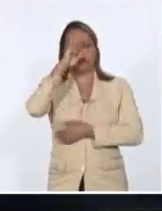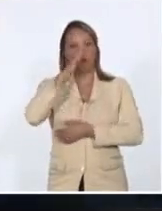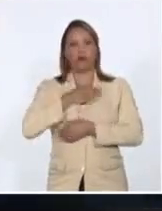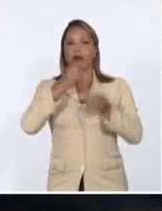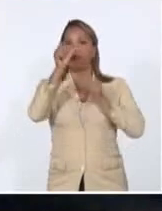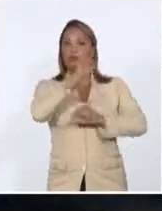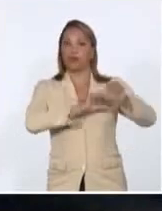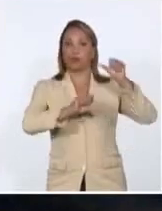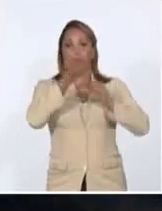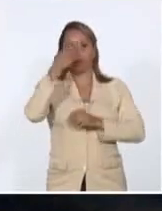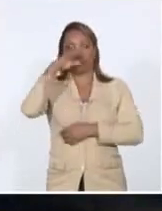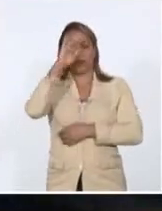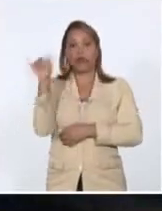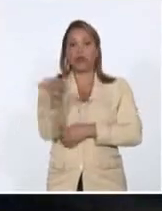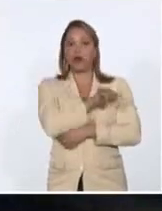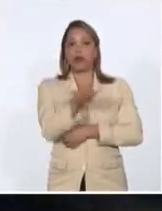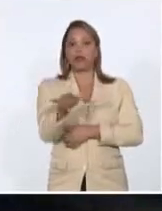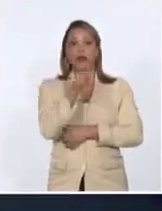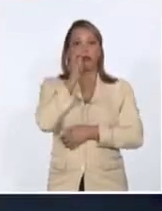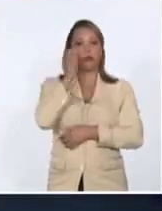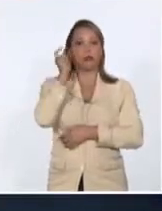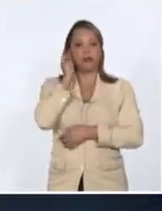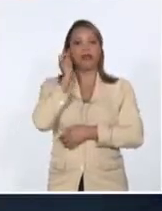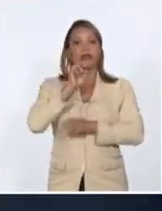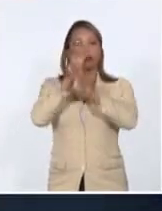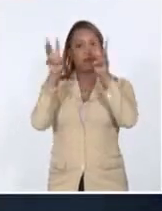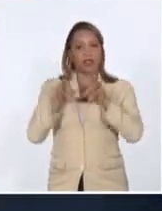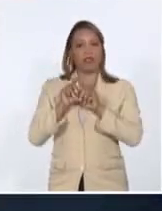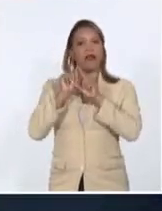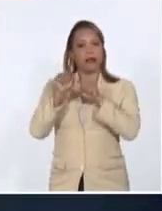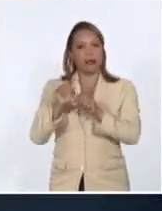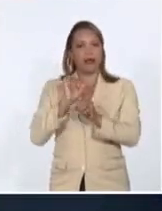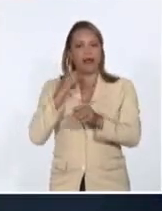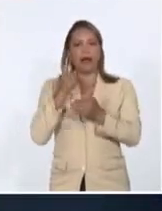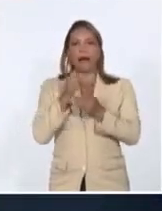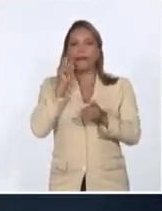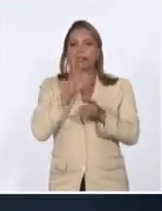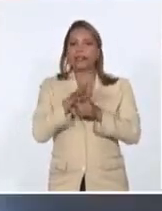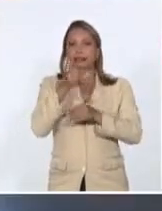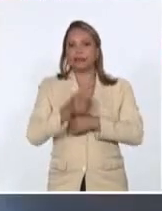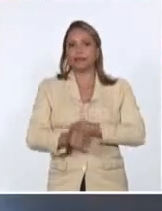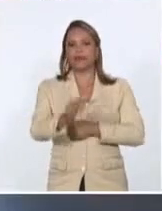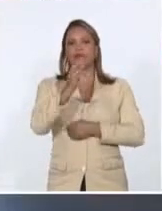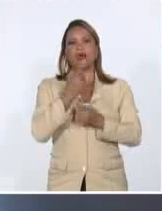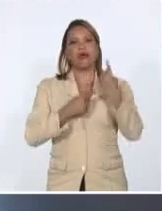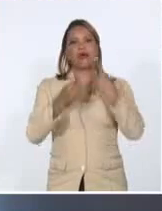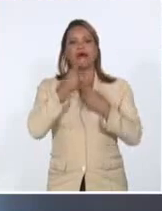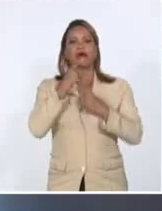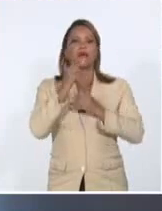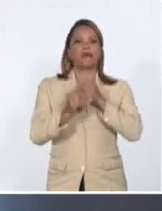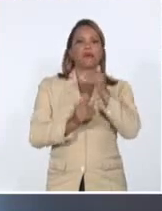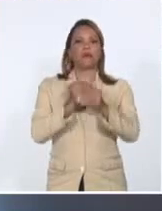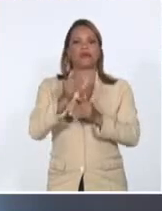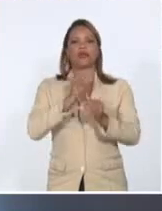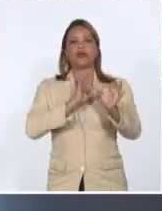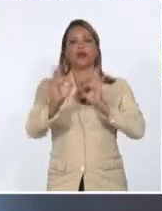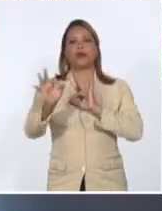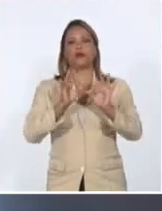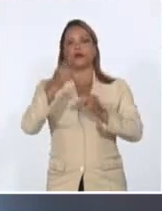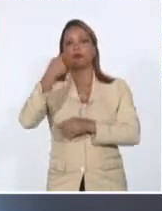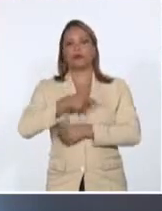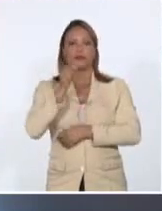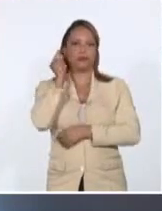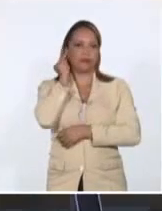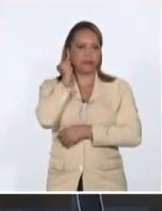Cuba sobre Igualdad de Género, que tiene su portal web desde este momento, es un punto de avance en la protección de los derechos de las